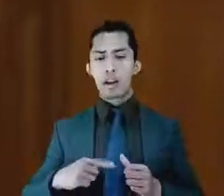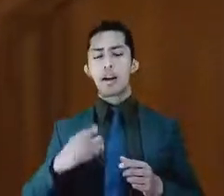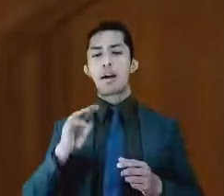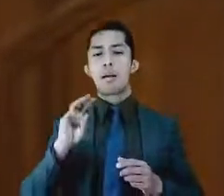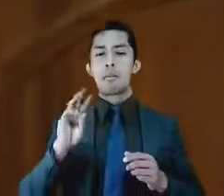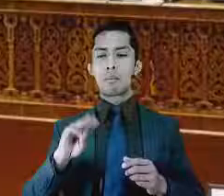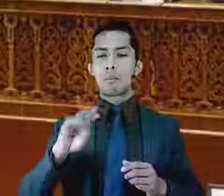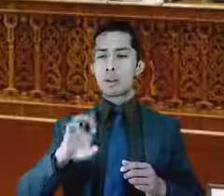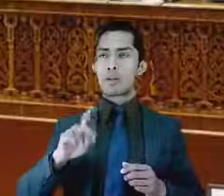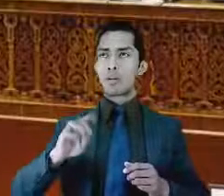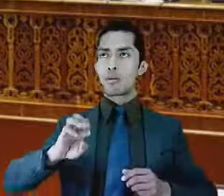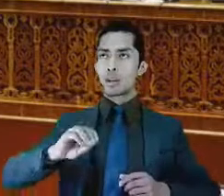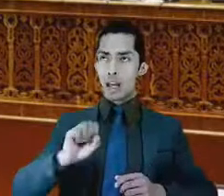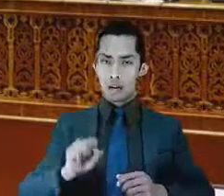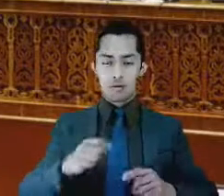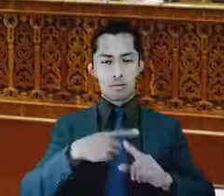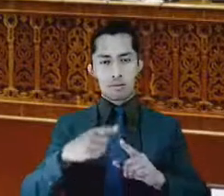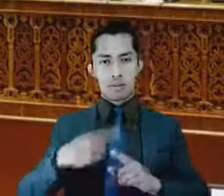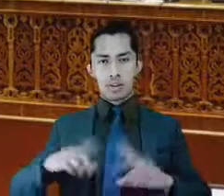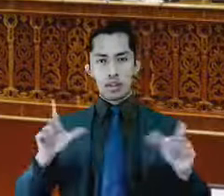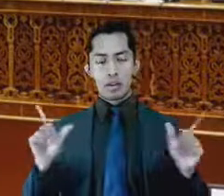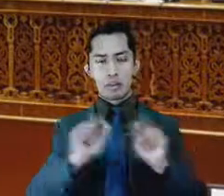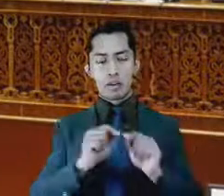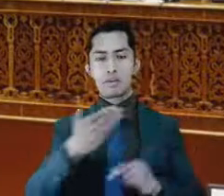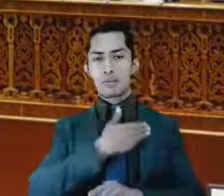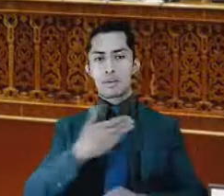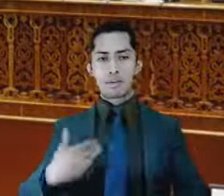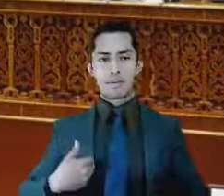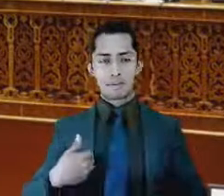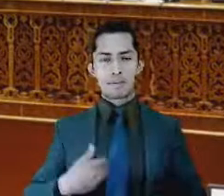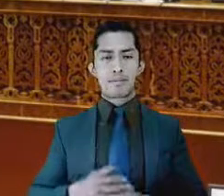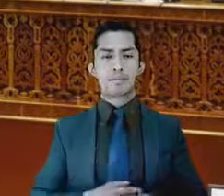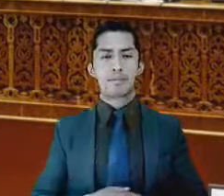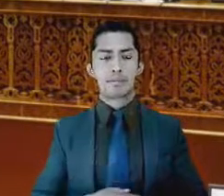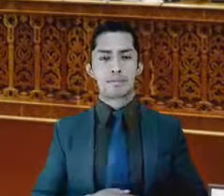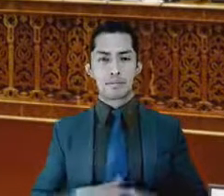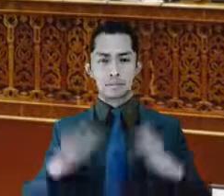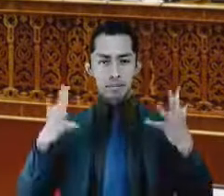Asuntos Metropolitanos. Es cuanto, presidente. Gracias, diputado Quiroz.